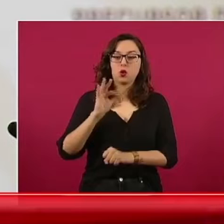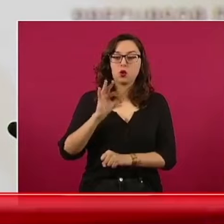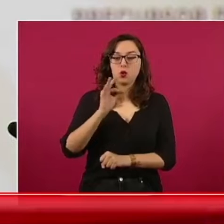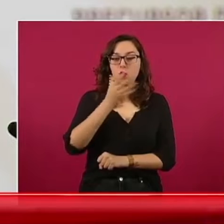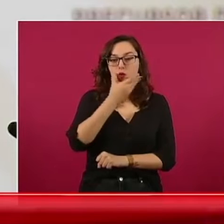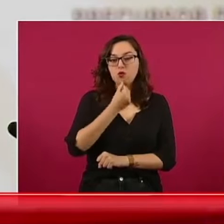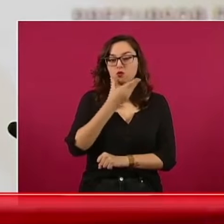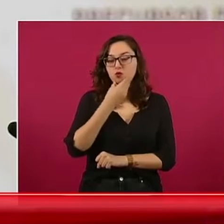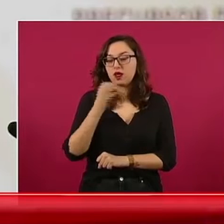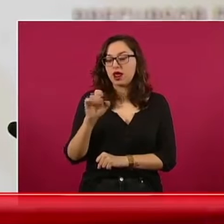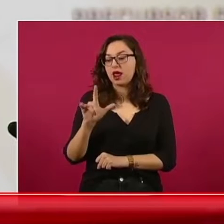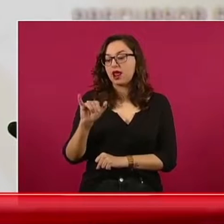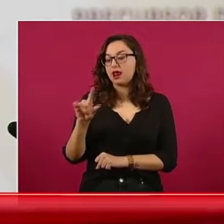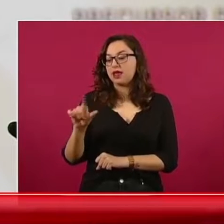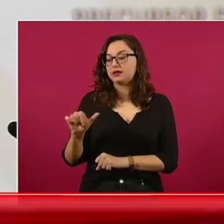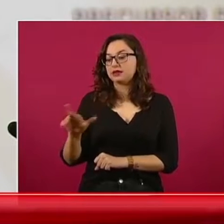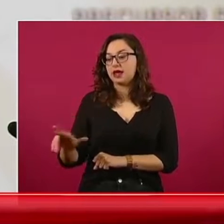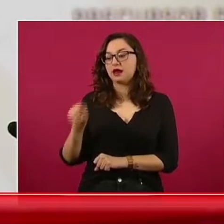líder liberal